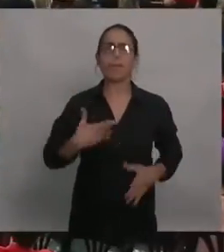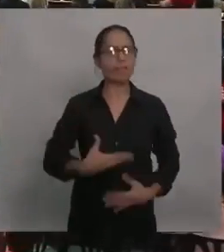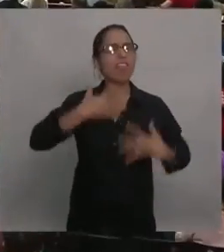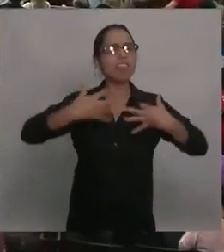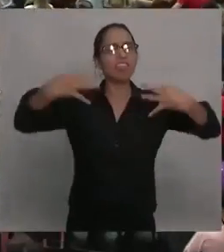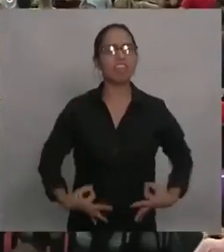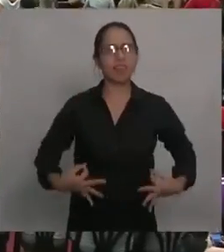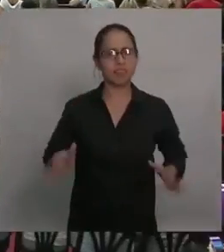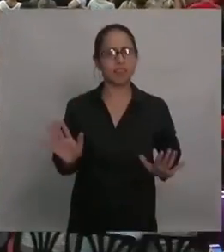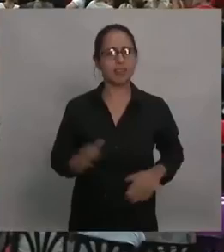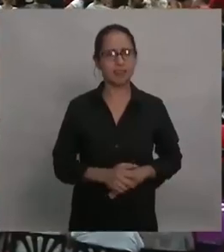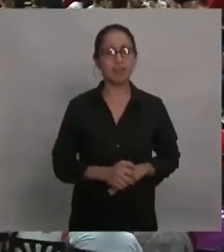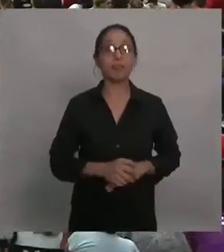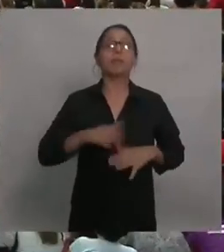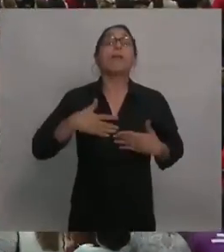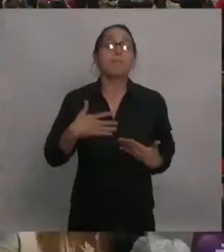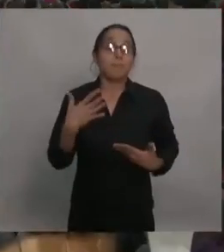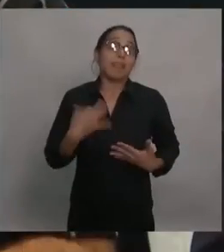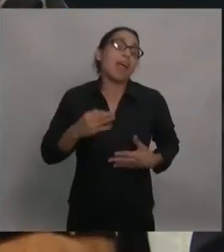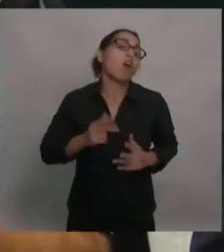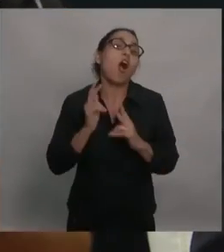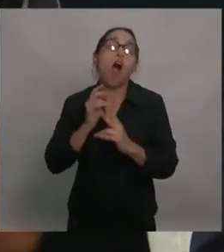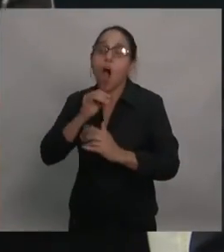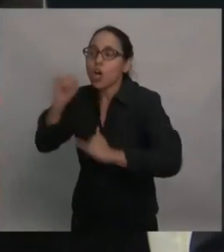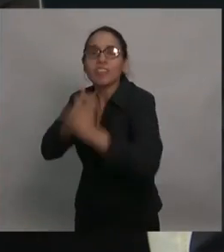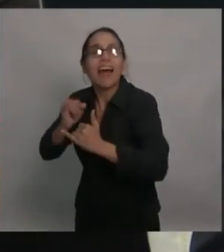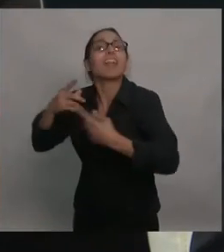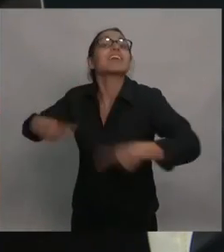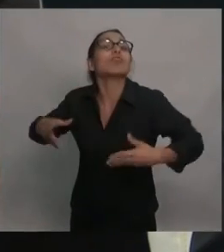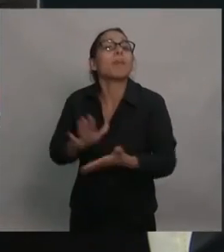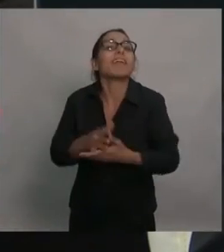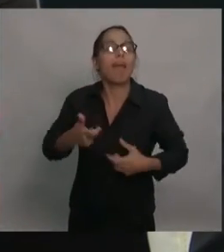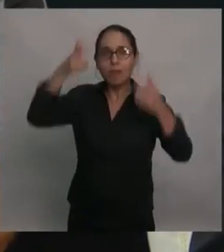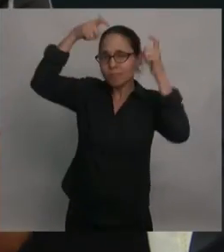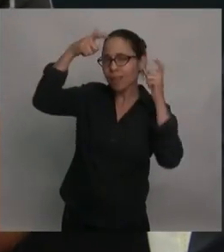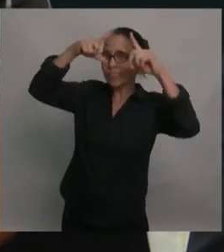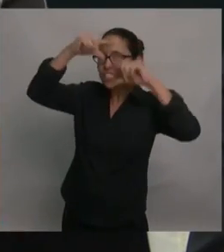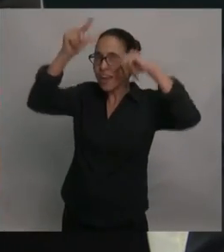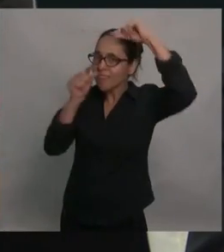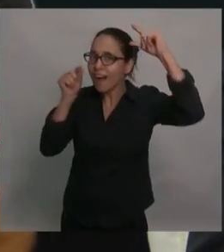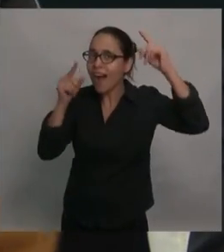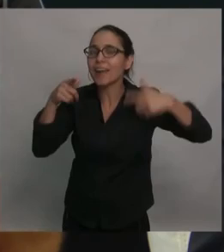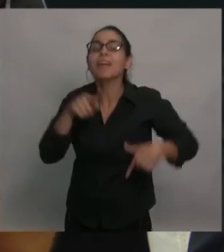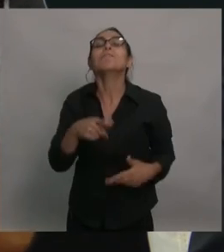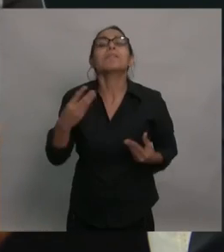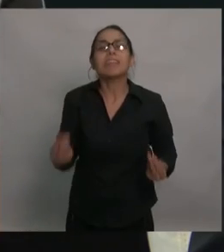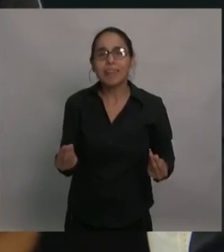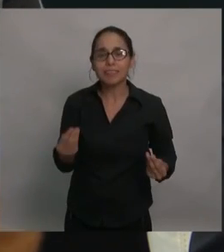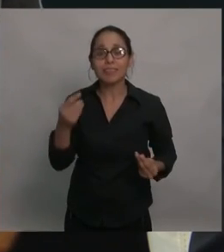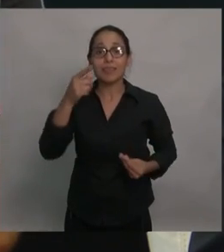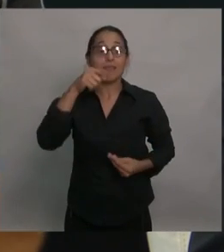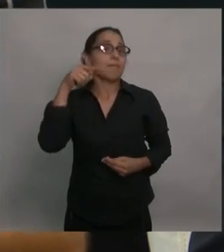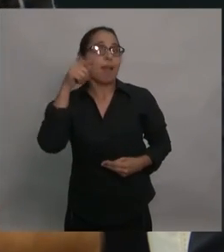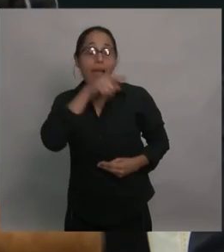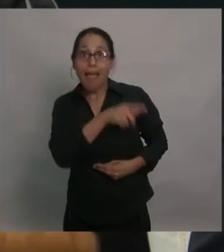Y entonces teníamos que hablarle de Che Guevara y del ejemplo de Che Guevara y de cuánto significó su